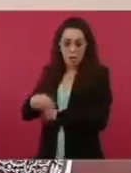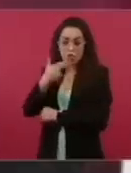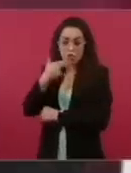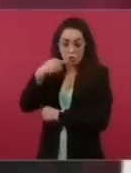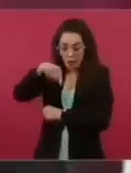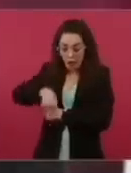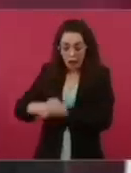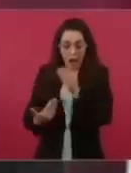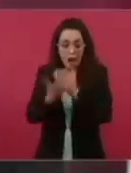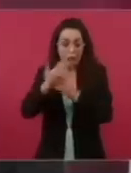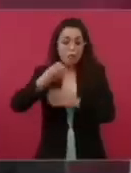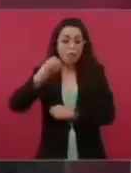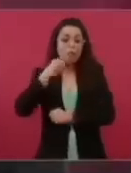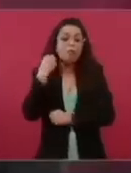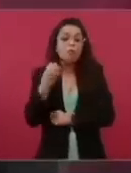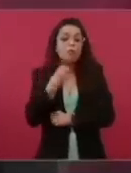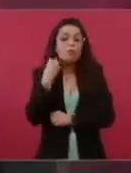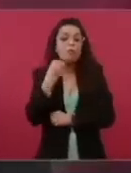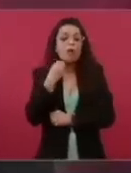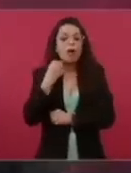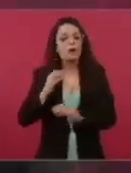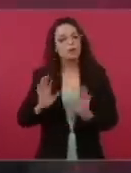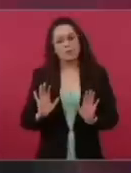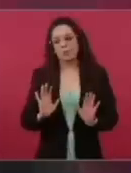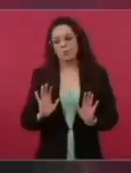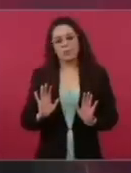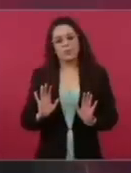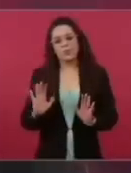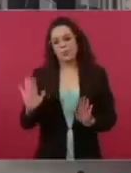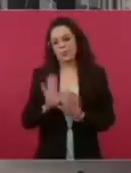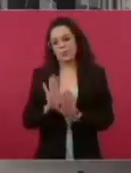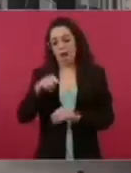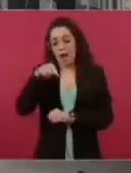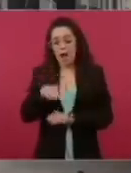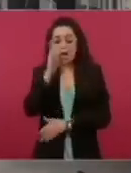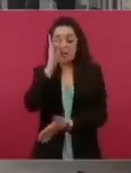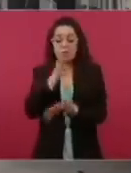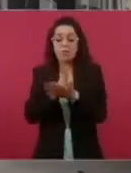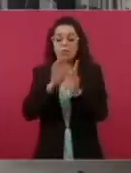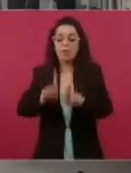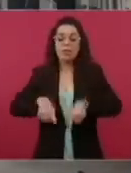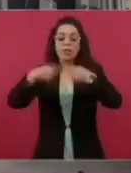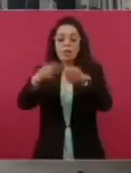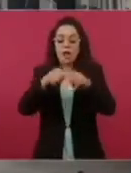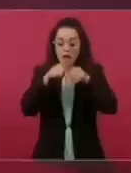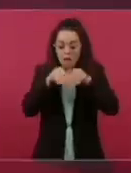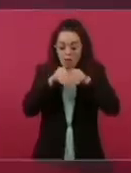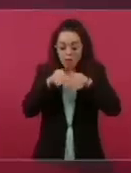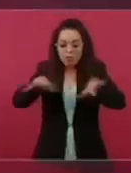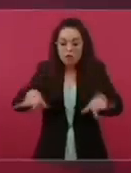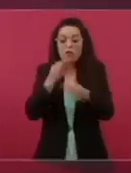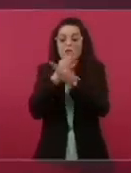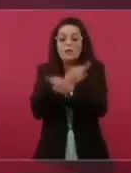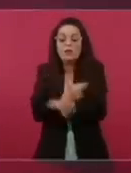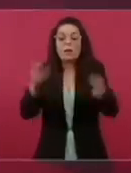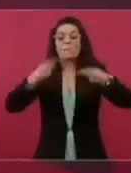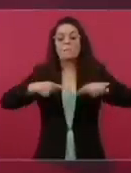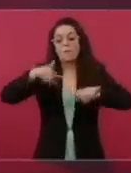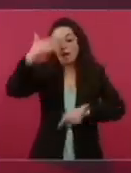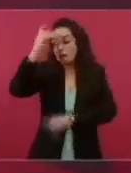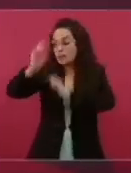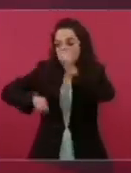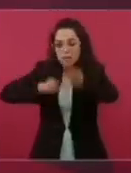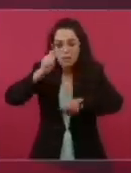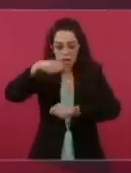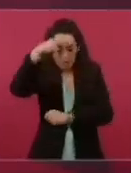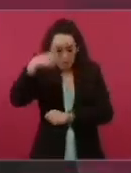este foro, que es para informar y es para comunicar a la gente.